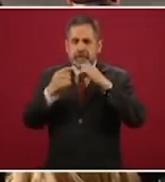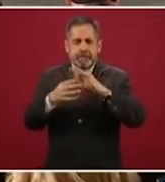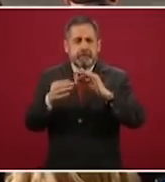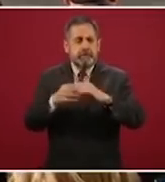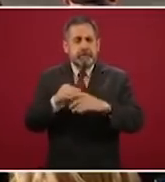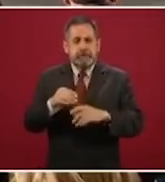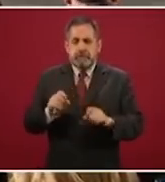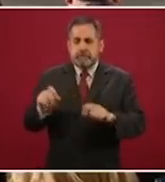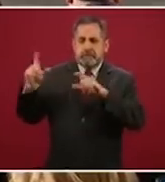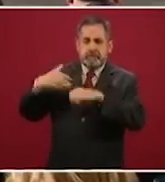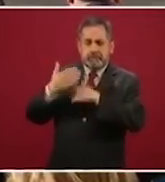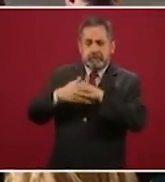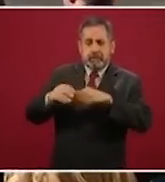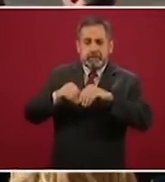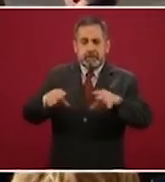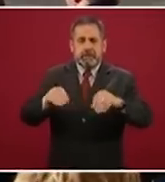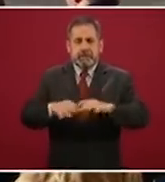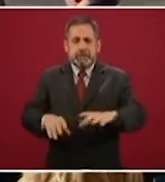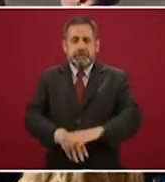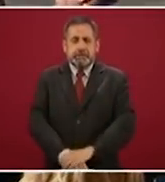a salir.